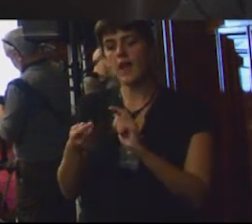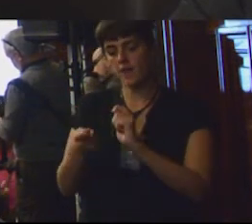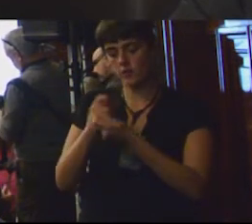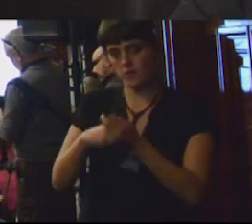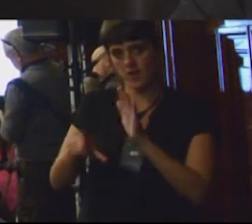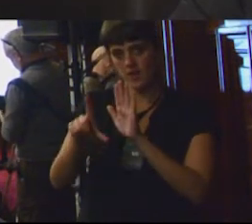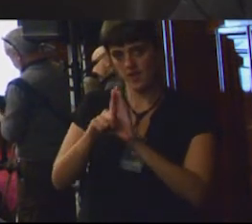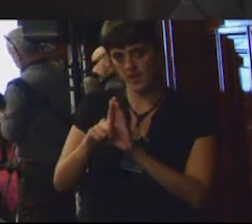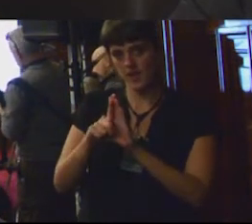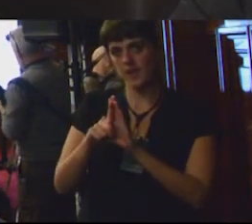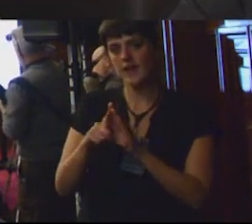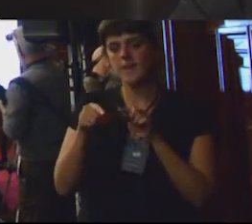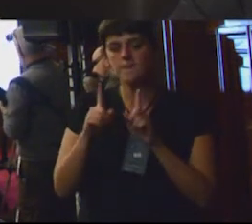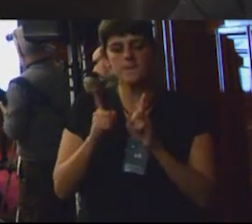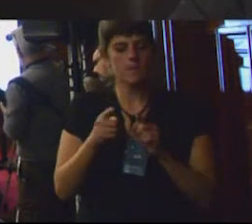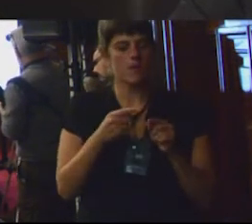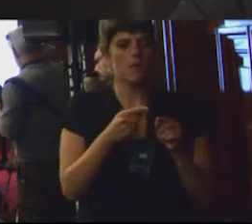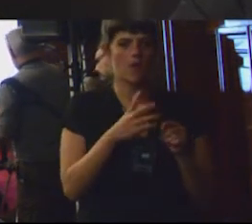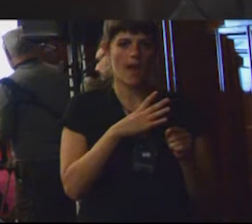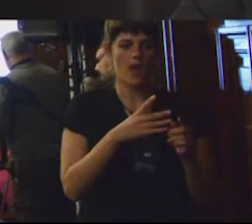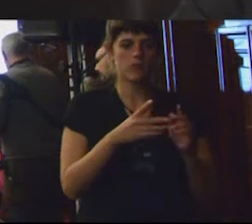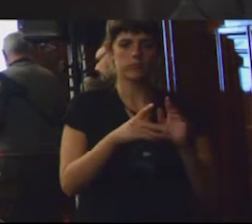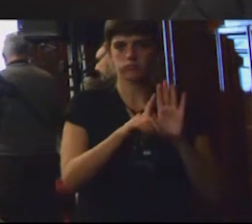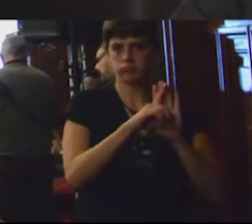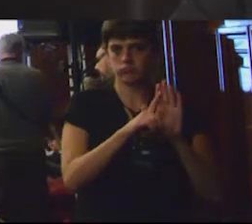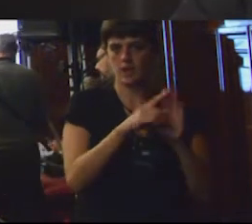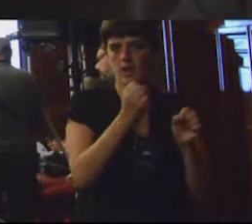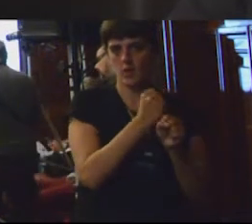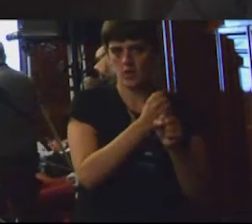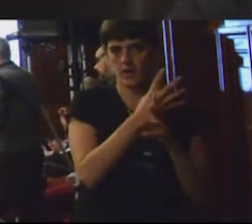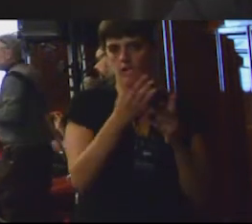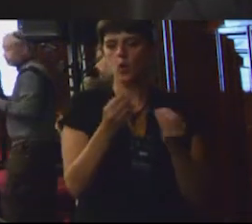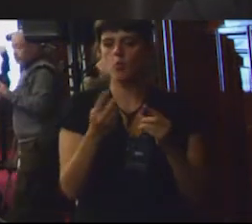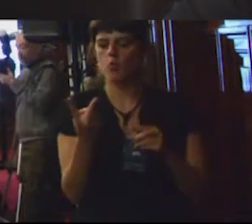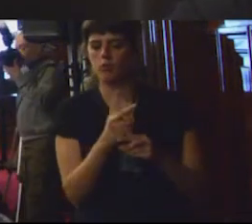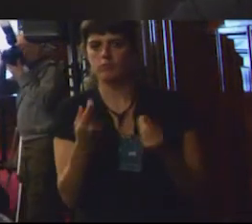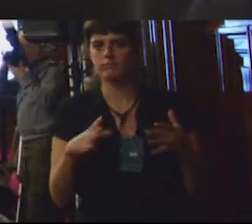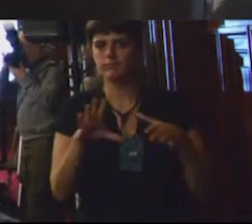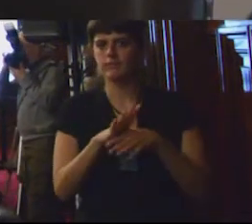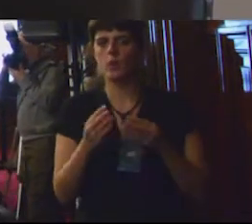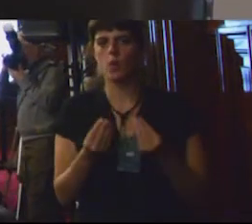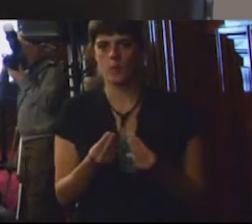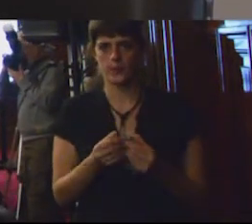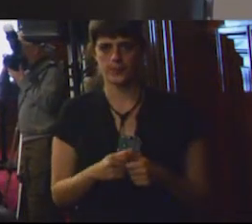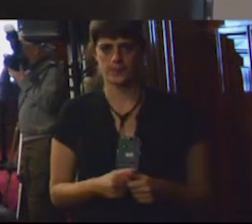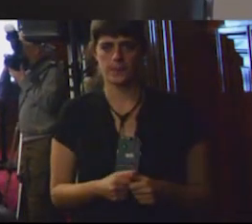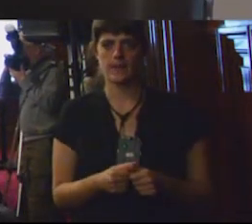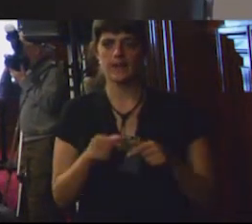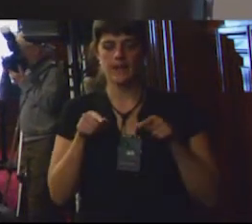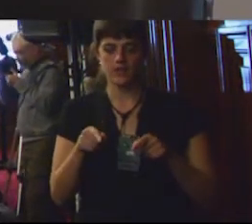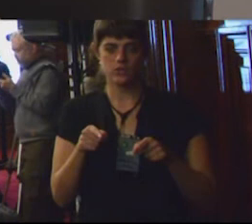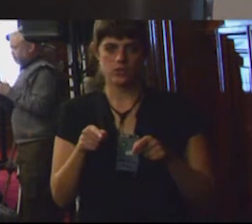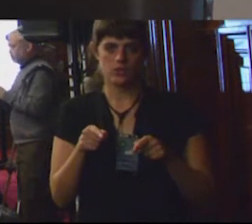de la jurisdicción laboral, que creo que también representa para la sociedad civil